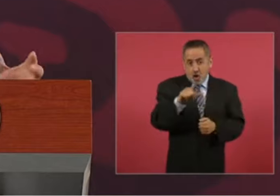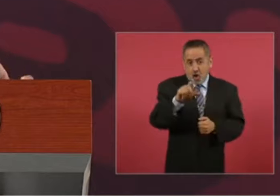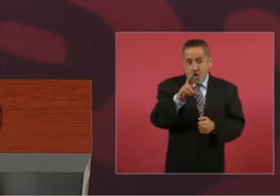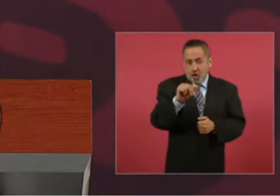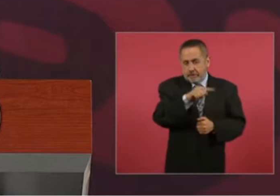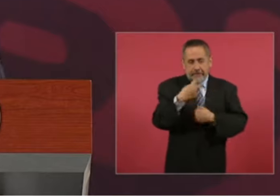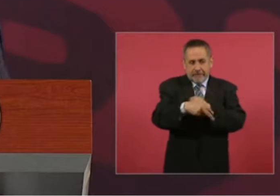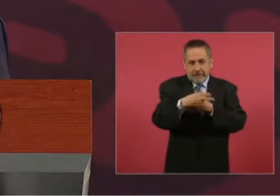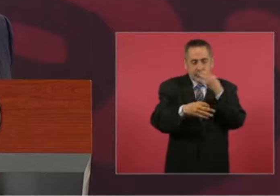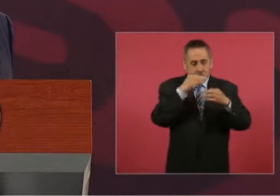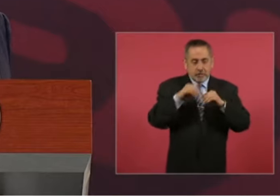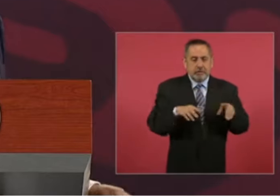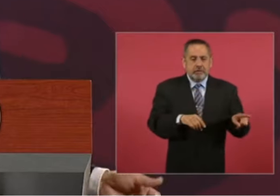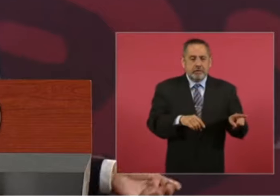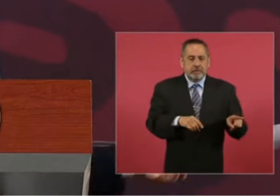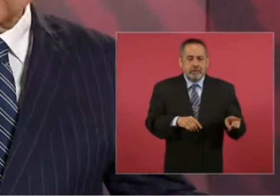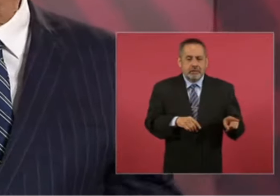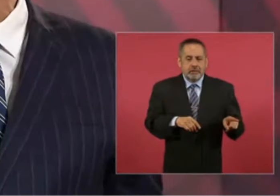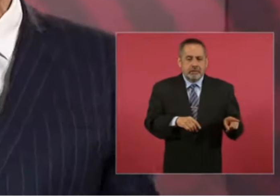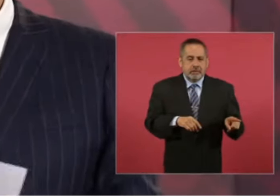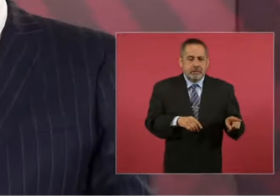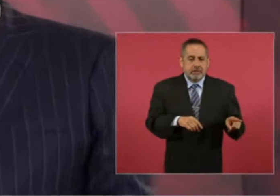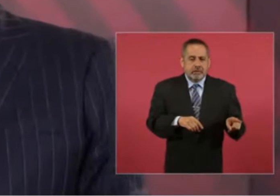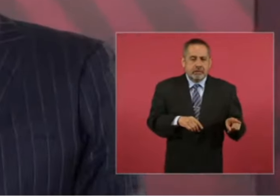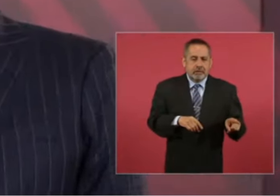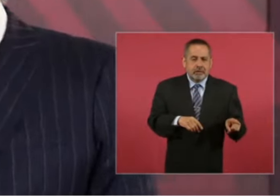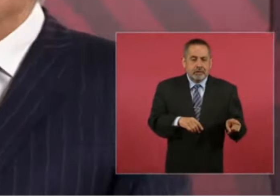de la televisión, empiezan